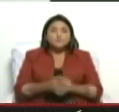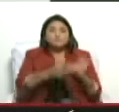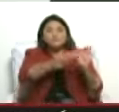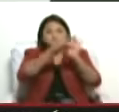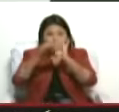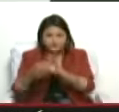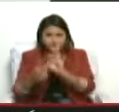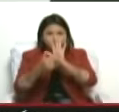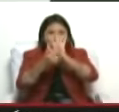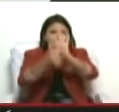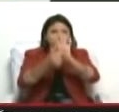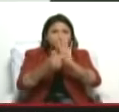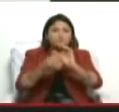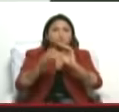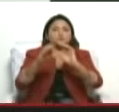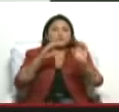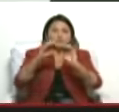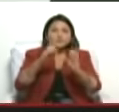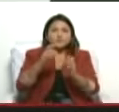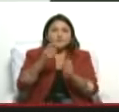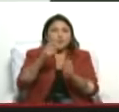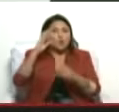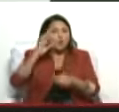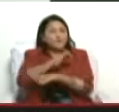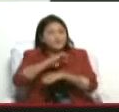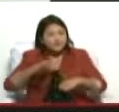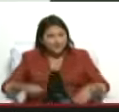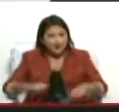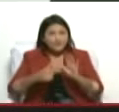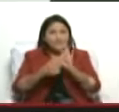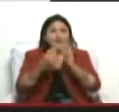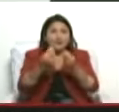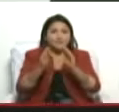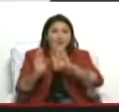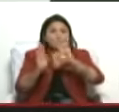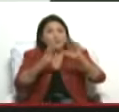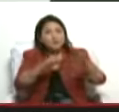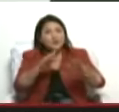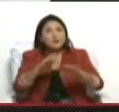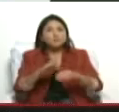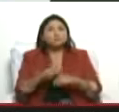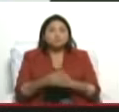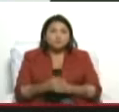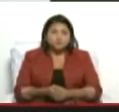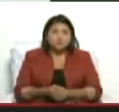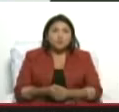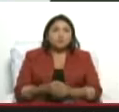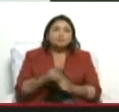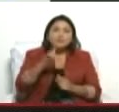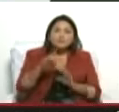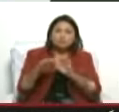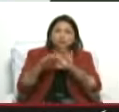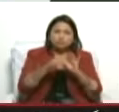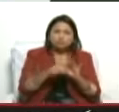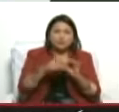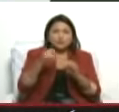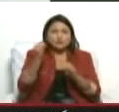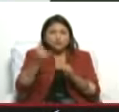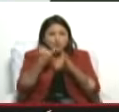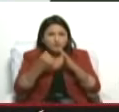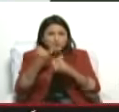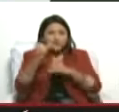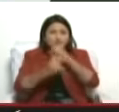comunicacional con la población militar a fin de lograr el apoyo coordinar con organismos internacionales para a través